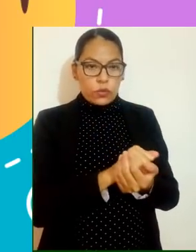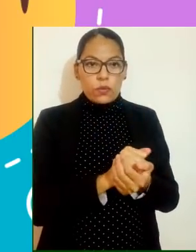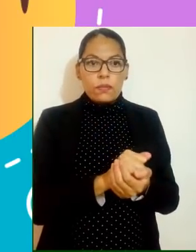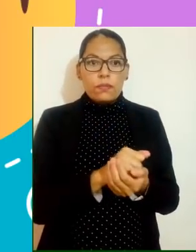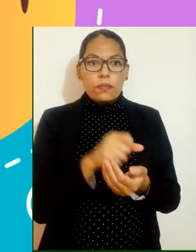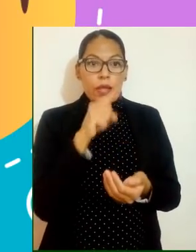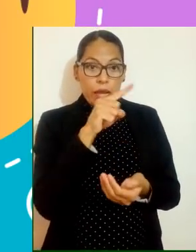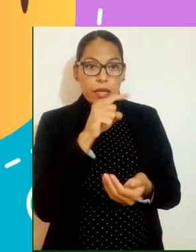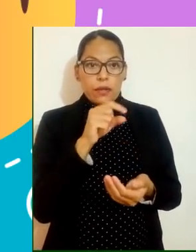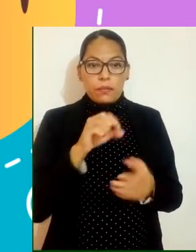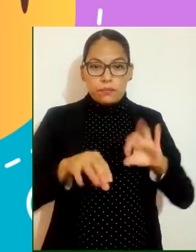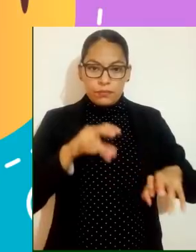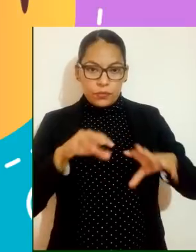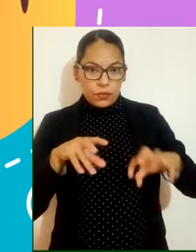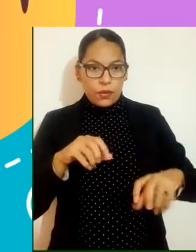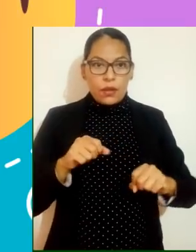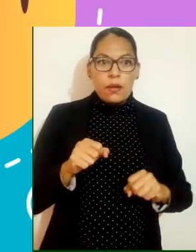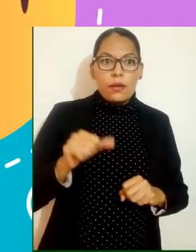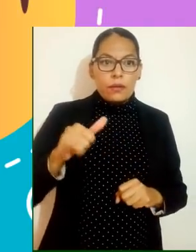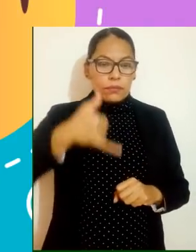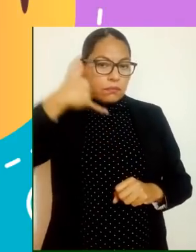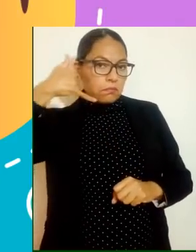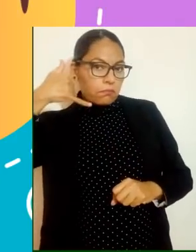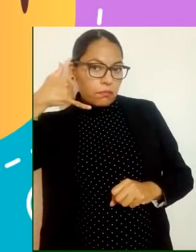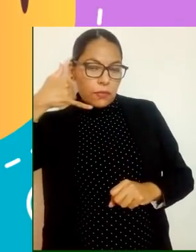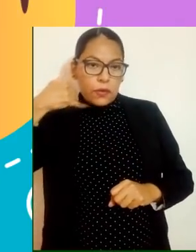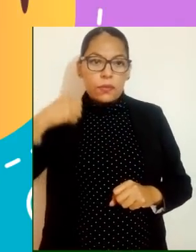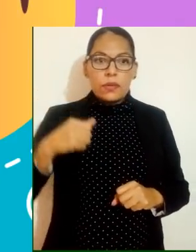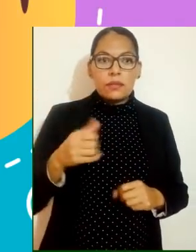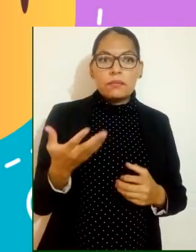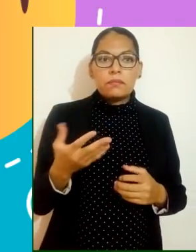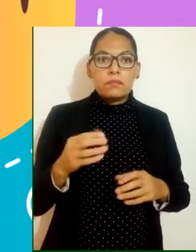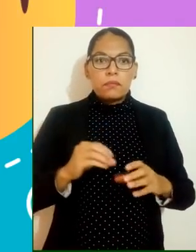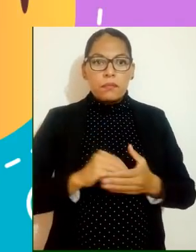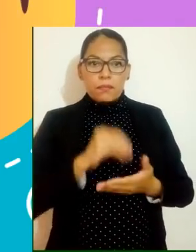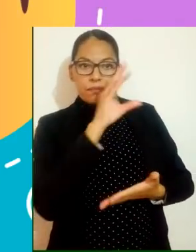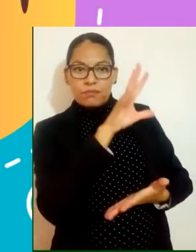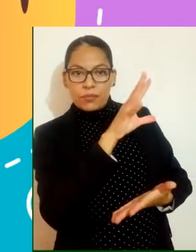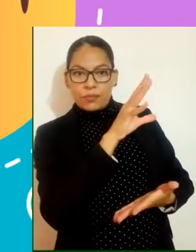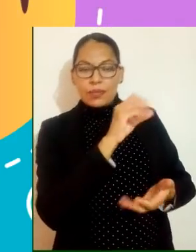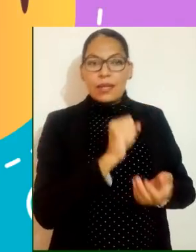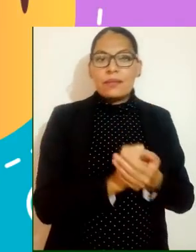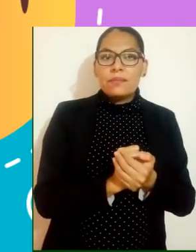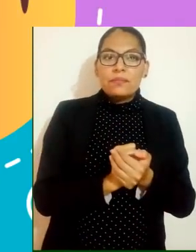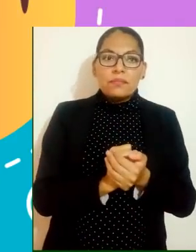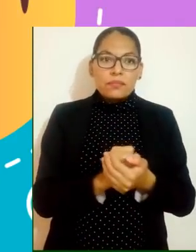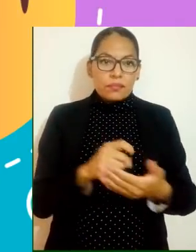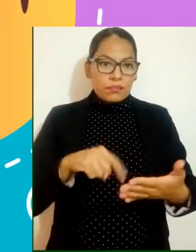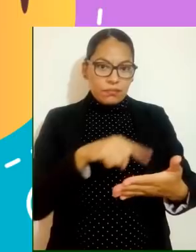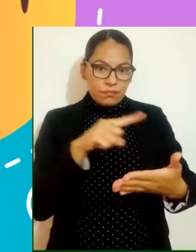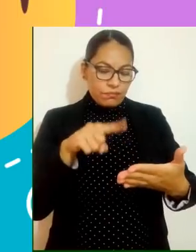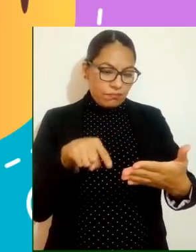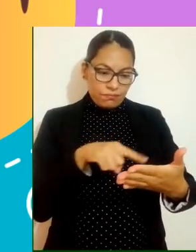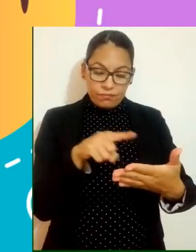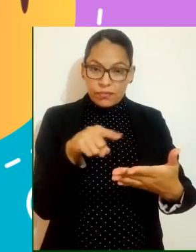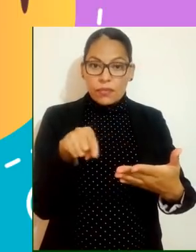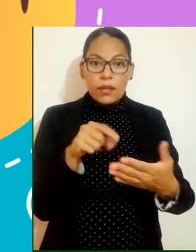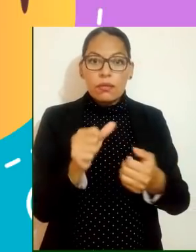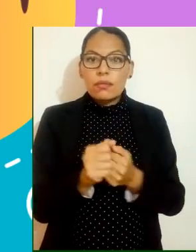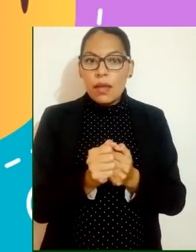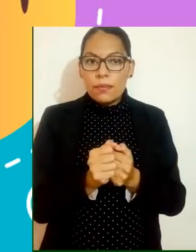fin educativo. Las usas para comunicarte o informarte